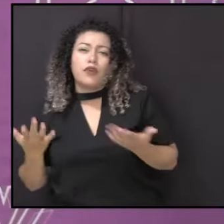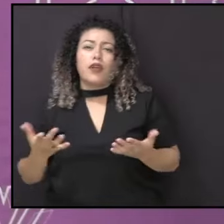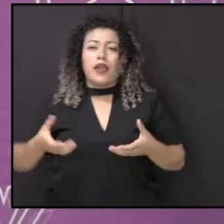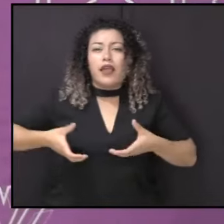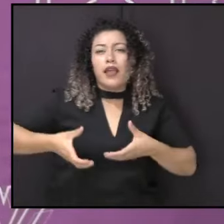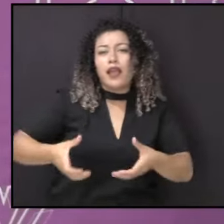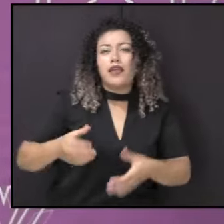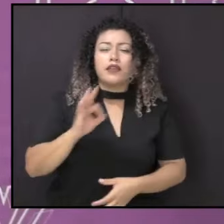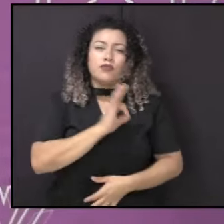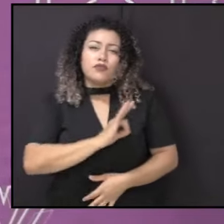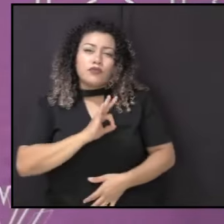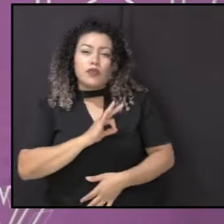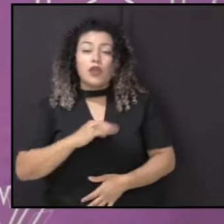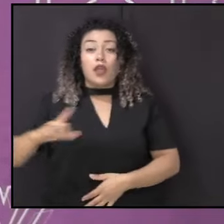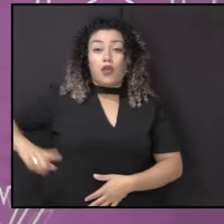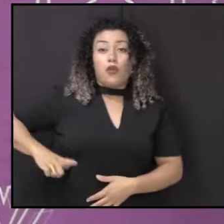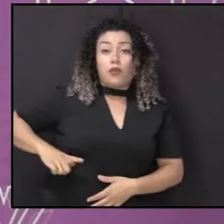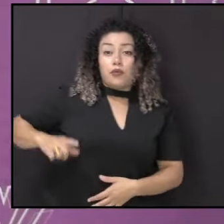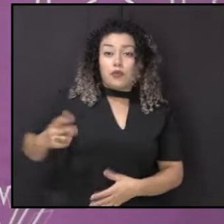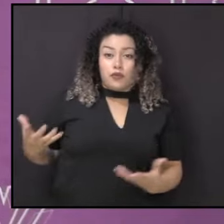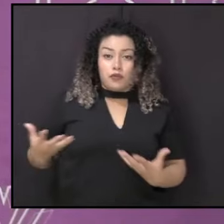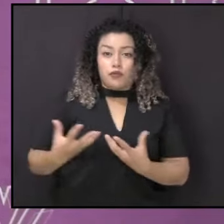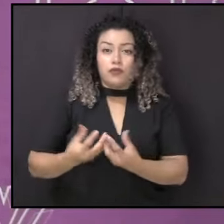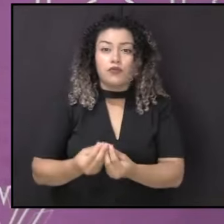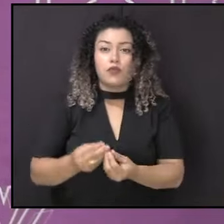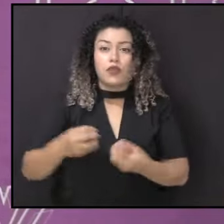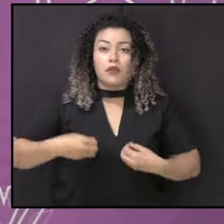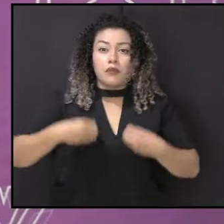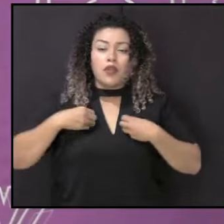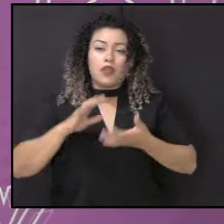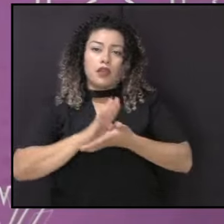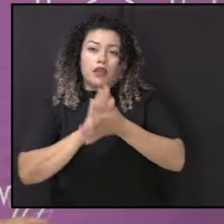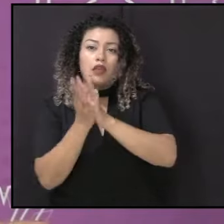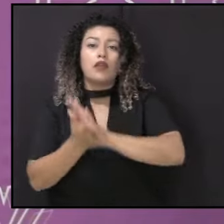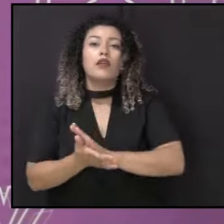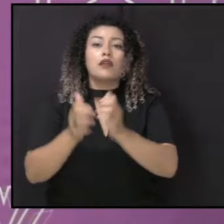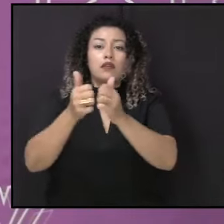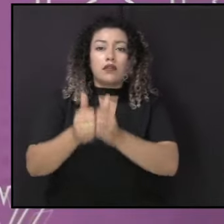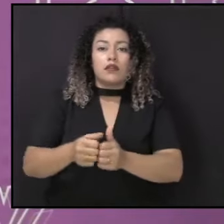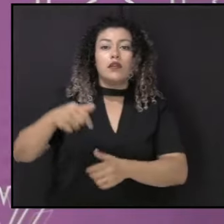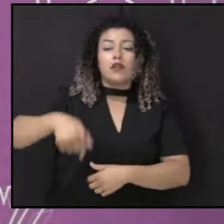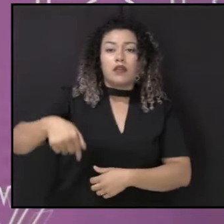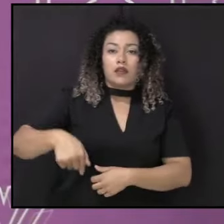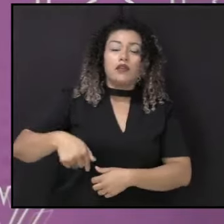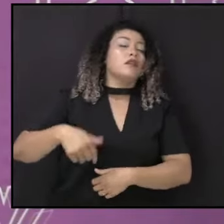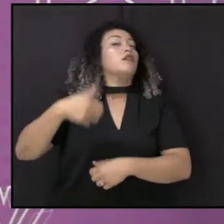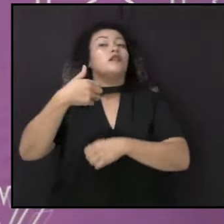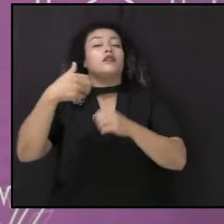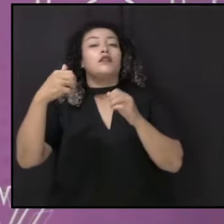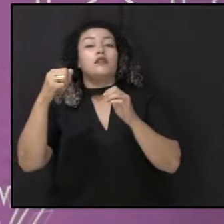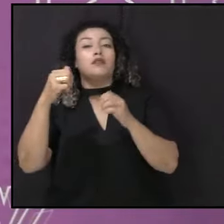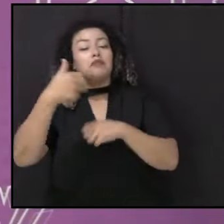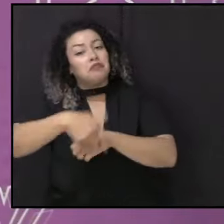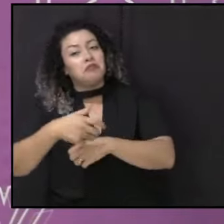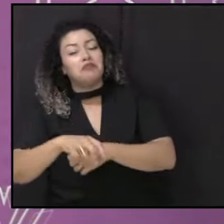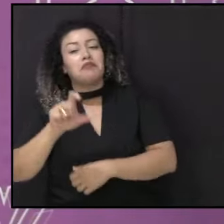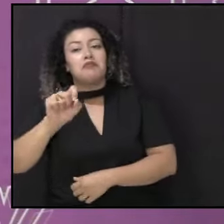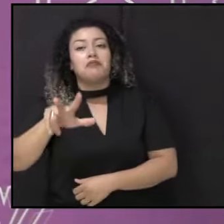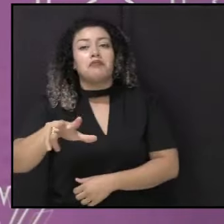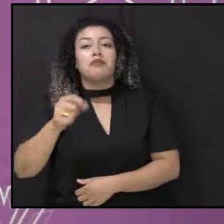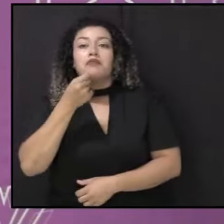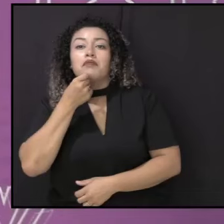gobierno, podamos salir a transformar la vida de todas las personas que habitamos, por lo menos este Distrito 28. Por los niños y las